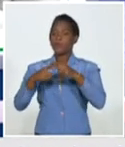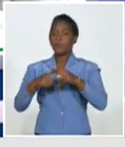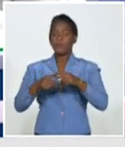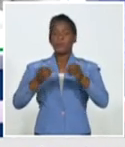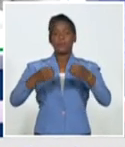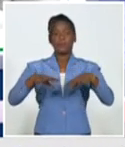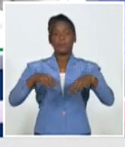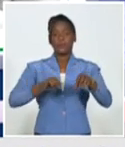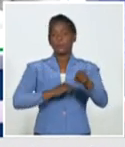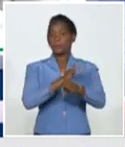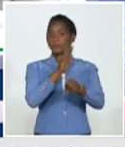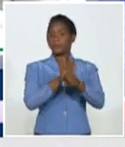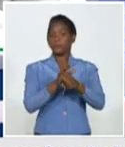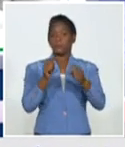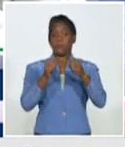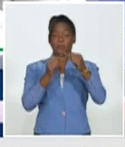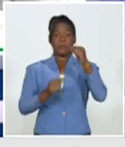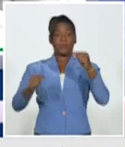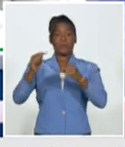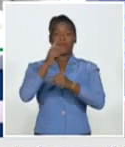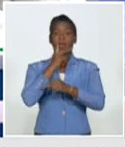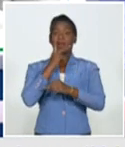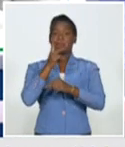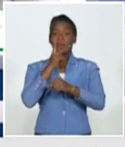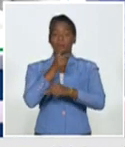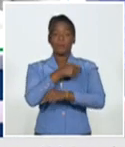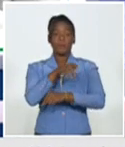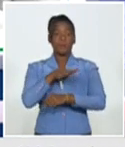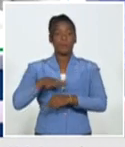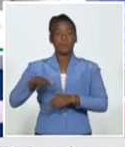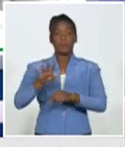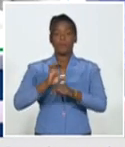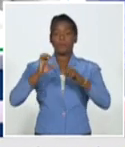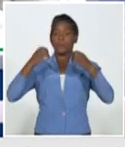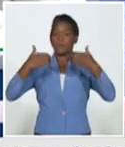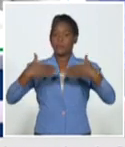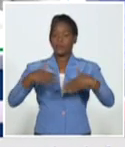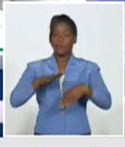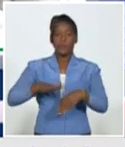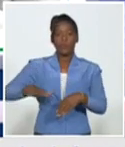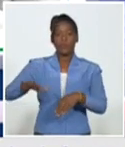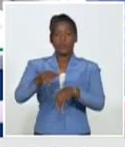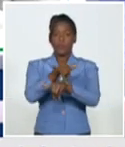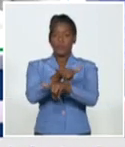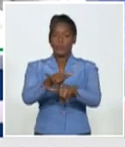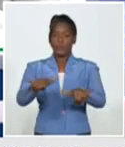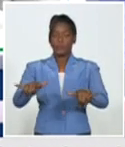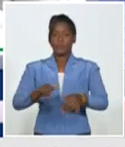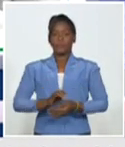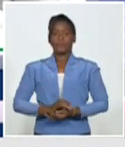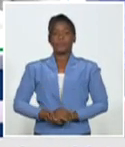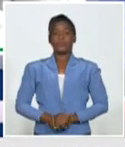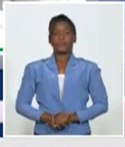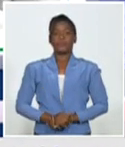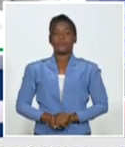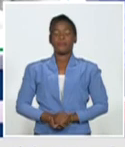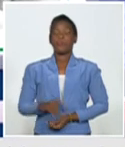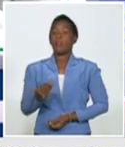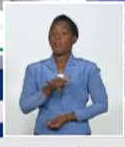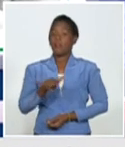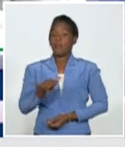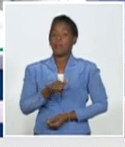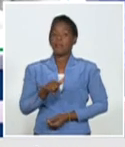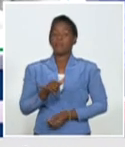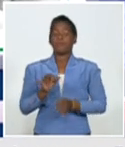que es prioridad para la dirección de nuestro país y nuestro Ministerio de Salud Pública. También es conocido que marcha